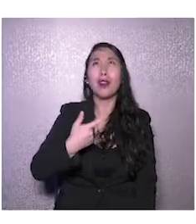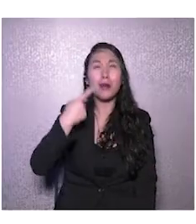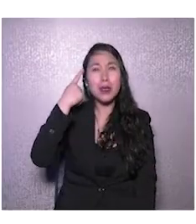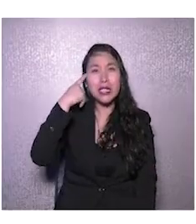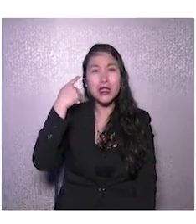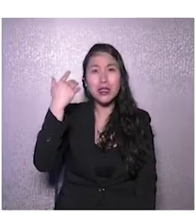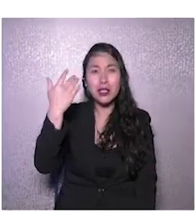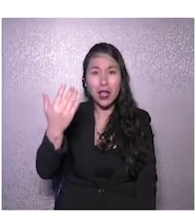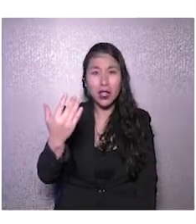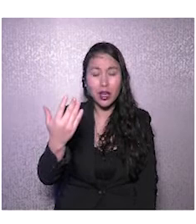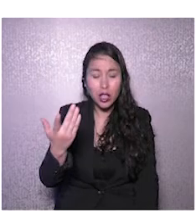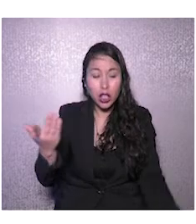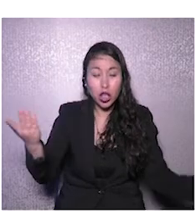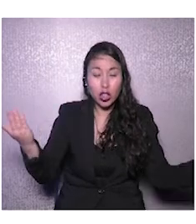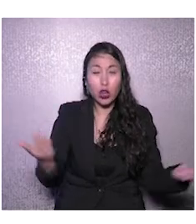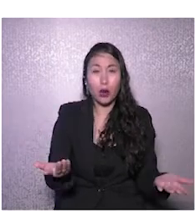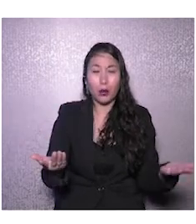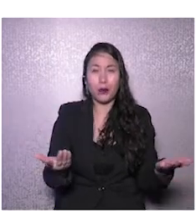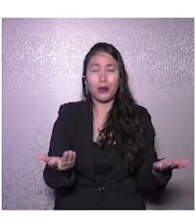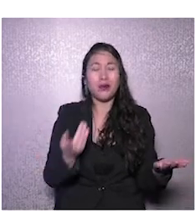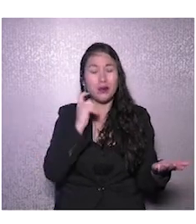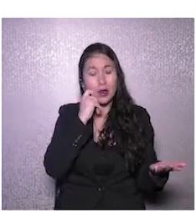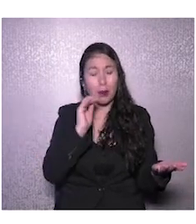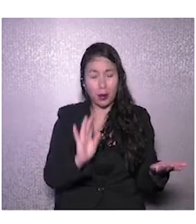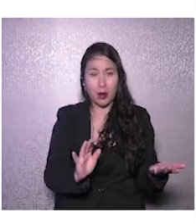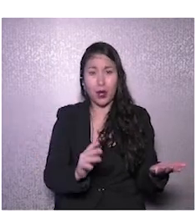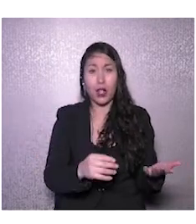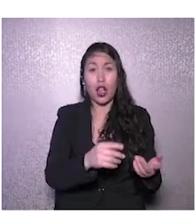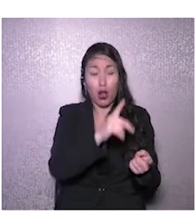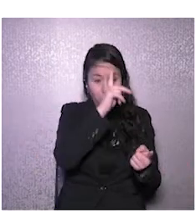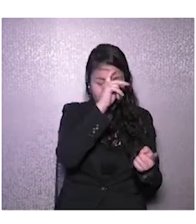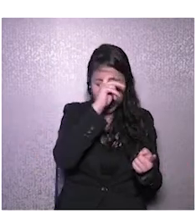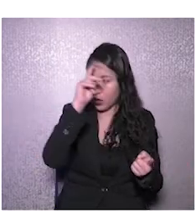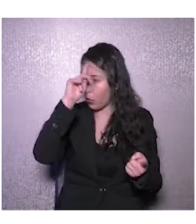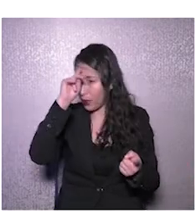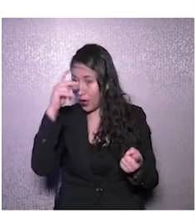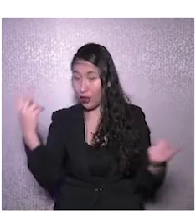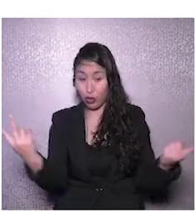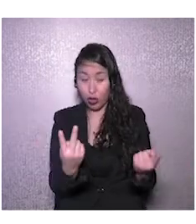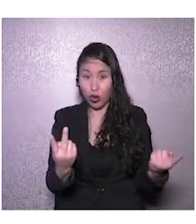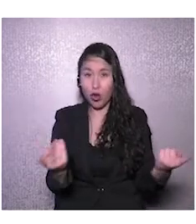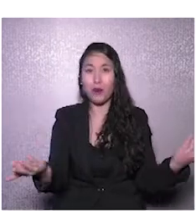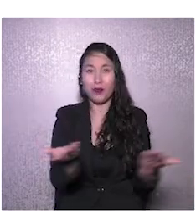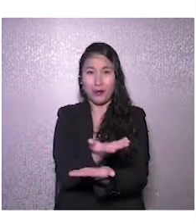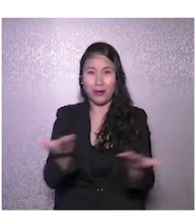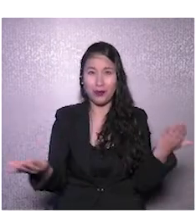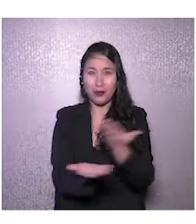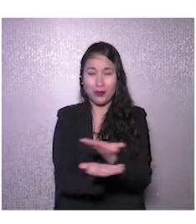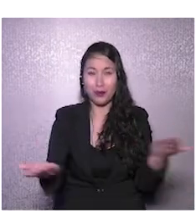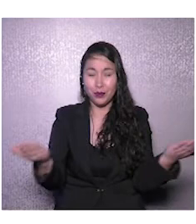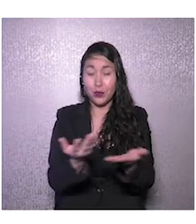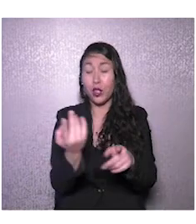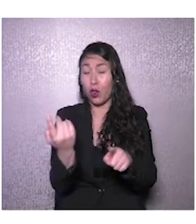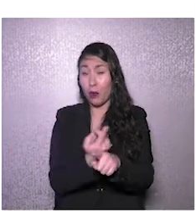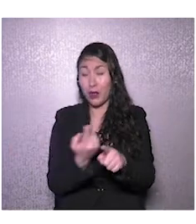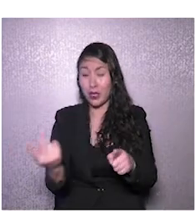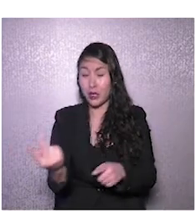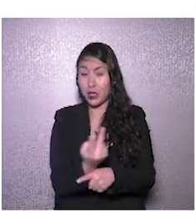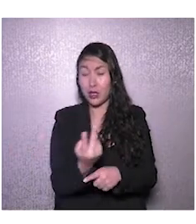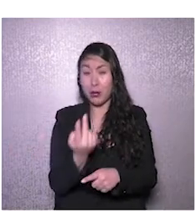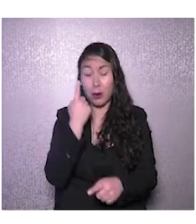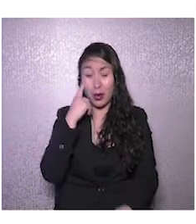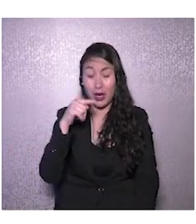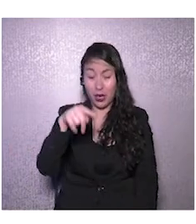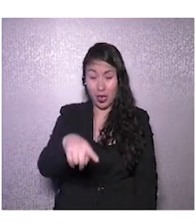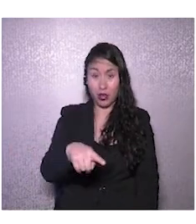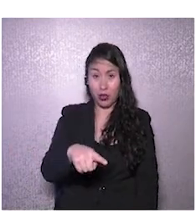en la práctica. ¿Qué significa esto? ¿Significa que los dos hospitales pueden conversar entre ellos? Perfecto. Pero para que esto se